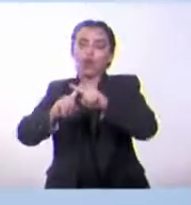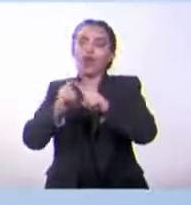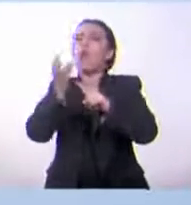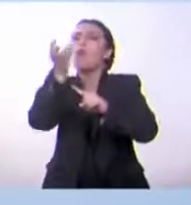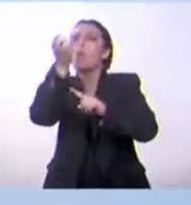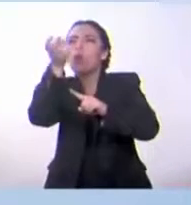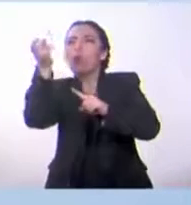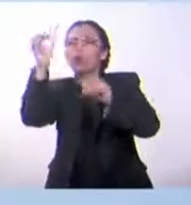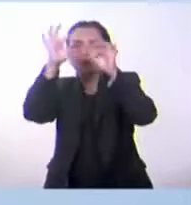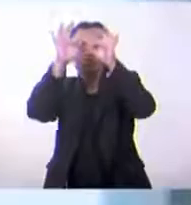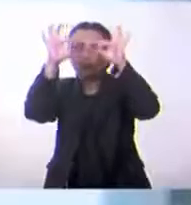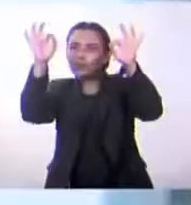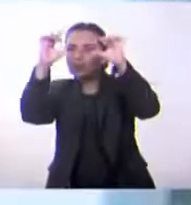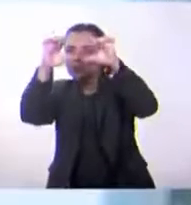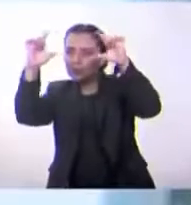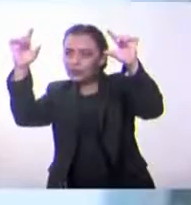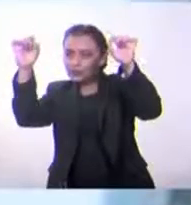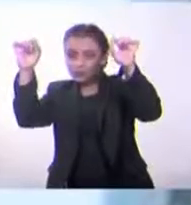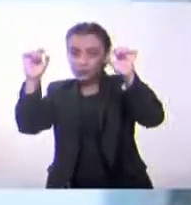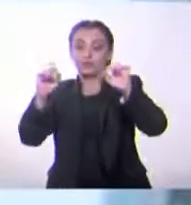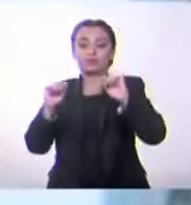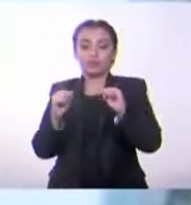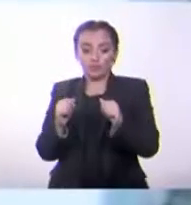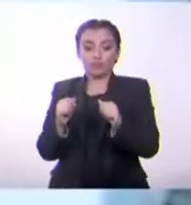Entonces, esa masa es